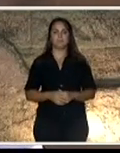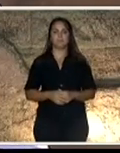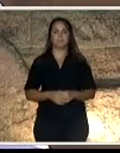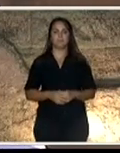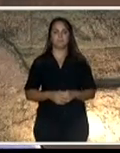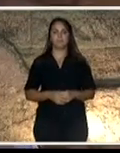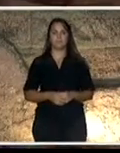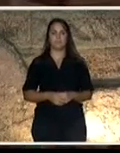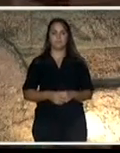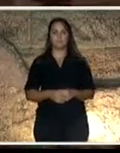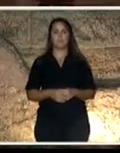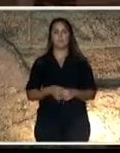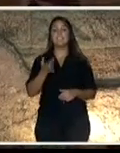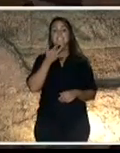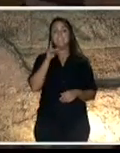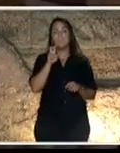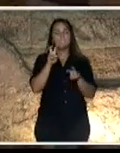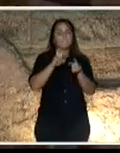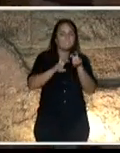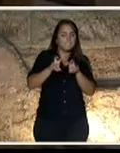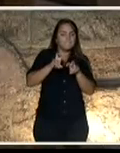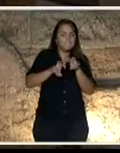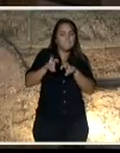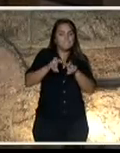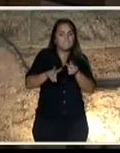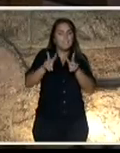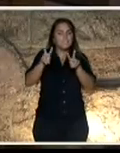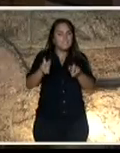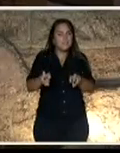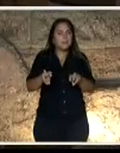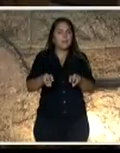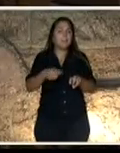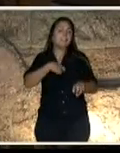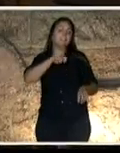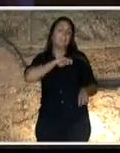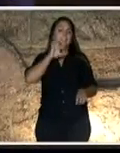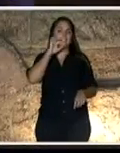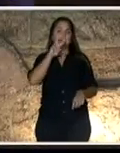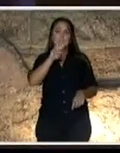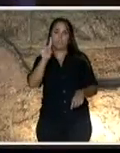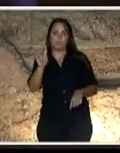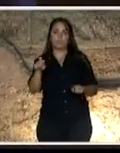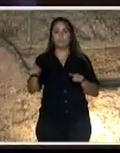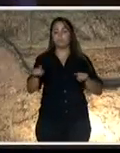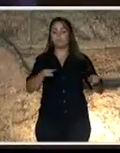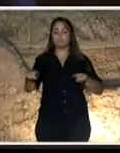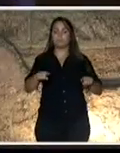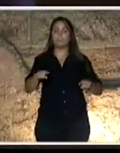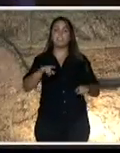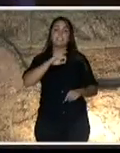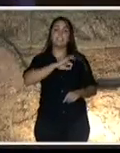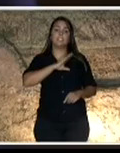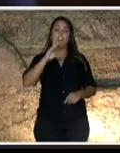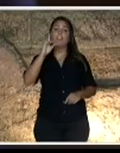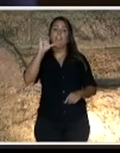Si uno busca en los distintos volúmenes de la obra España siglo XXI, dirigido por Salustiano del